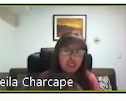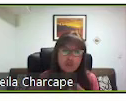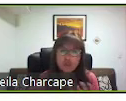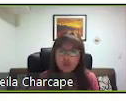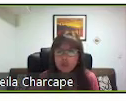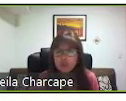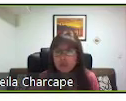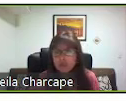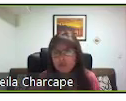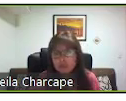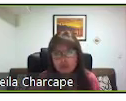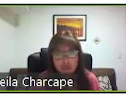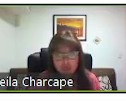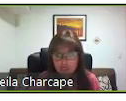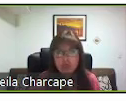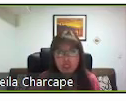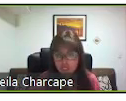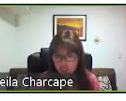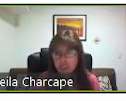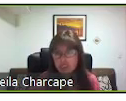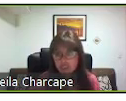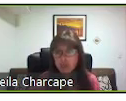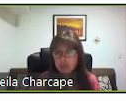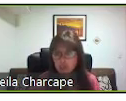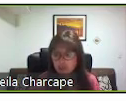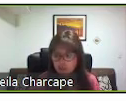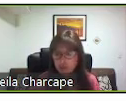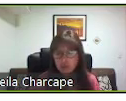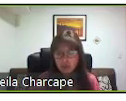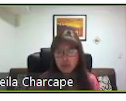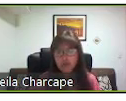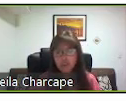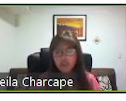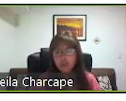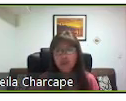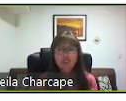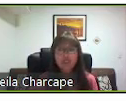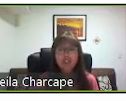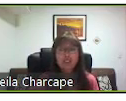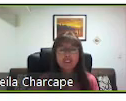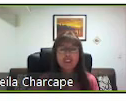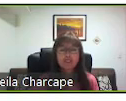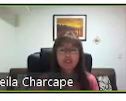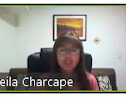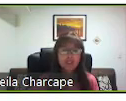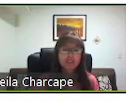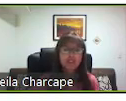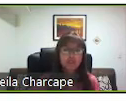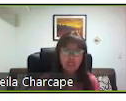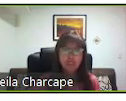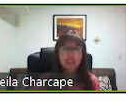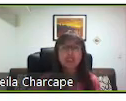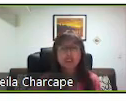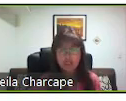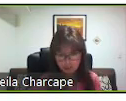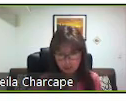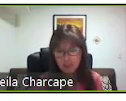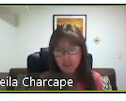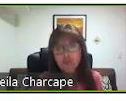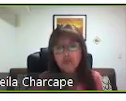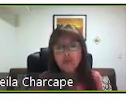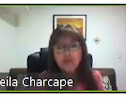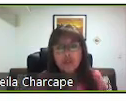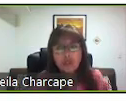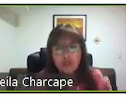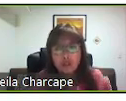cualquiera diría, no, pero este niño no está mintiendo, y sí está mintiendo. Entonces, por eso les digo, no es tan cierto de que el niño no miente, sí